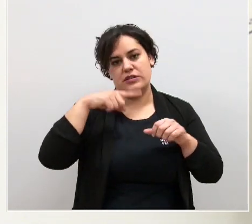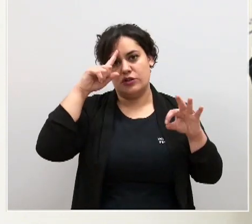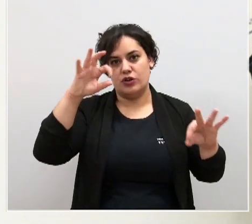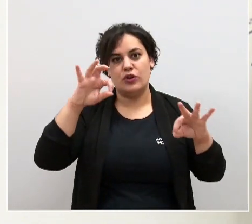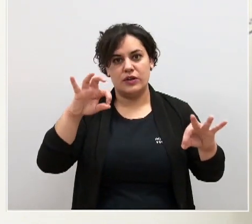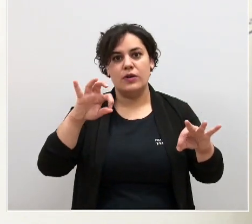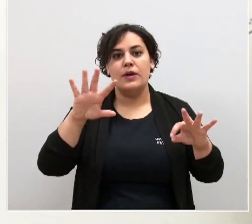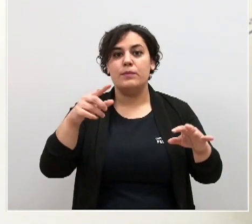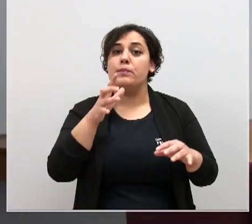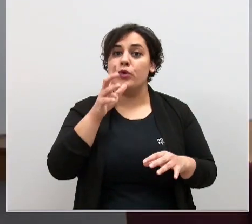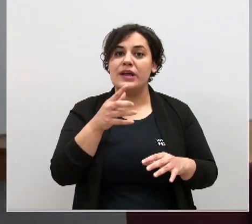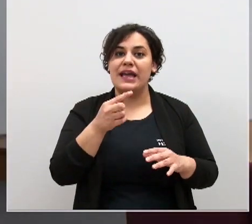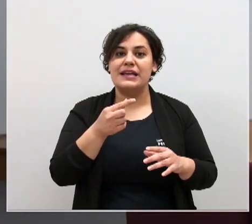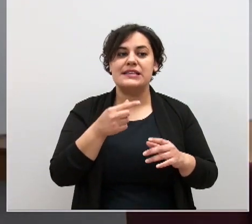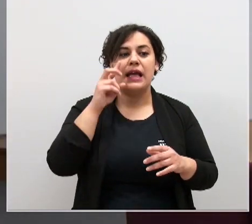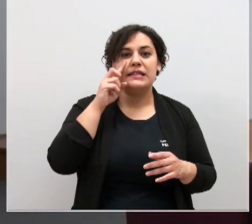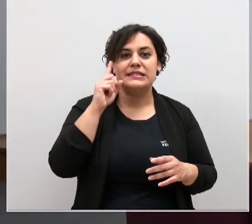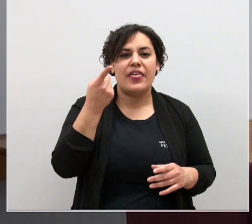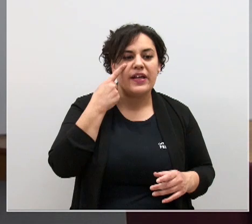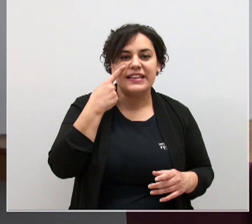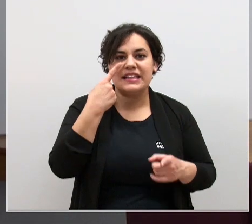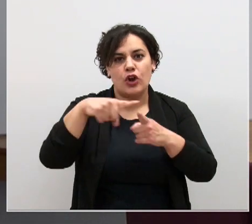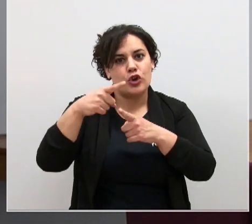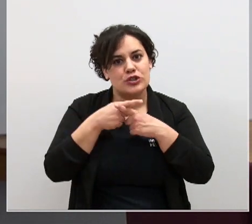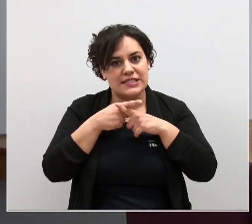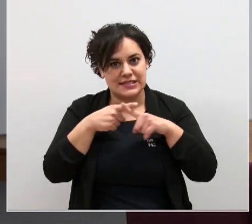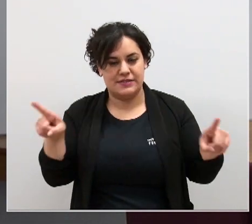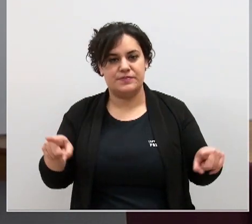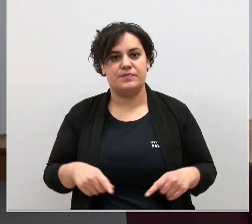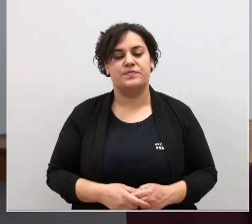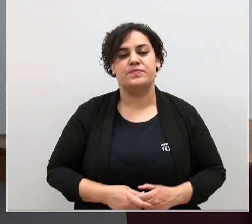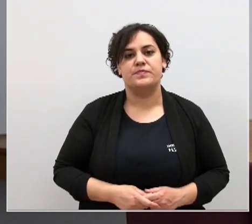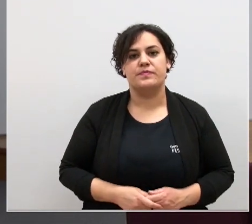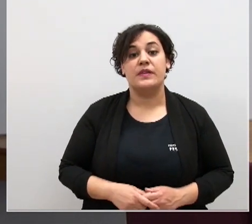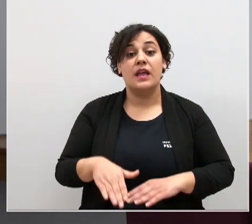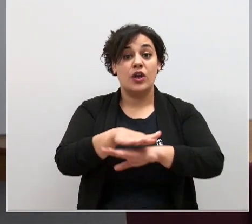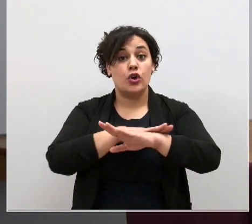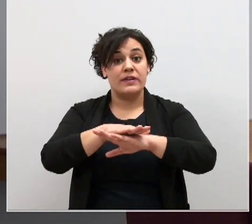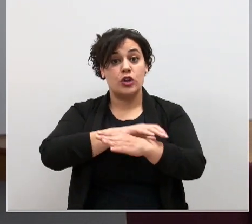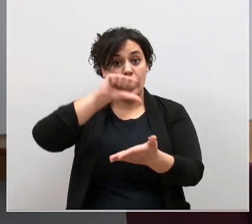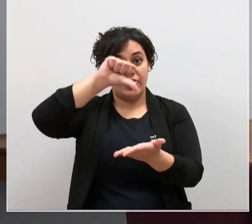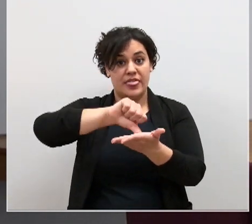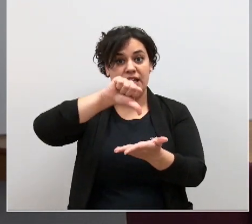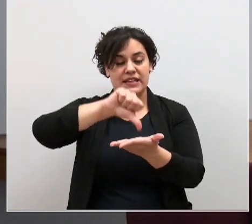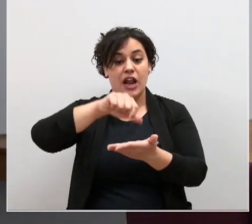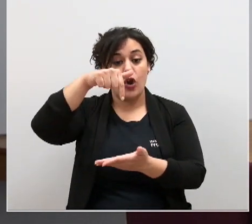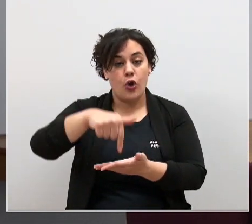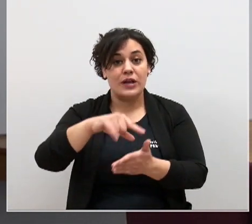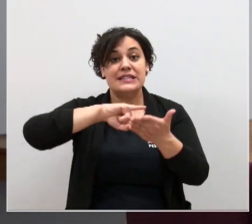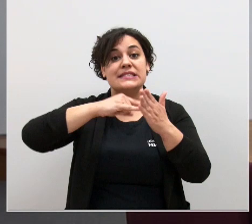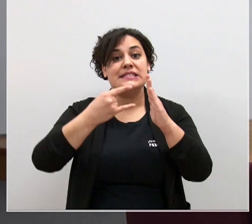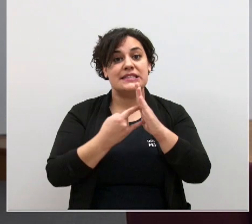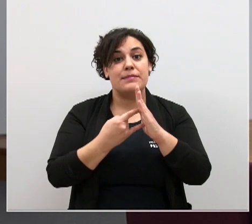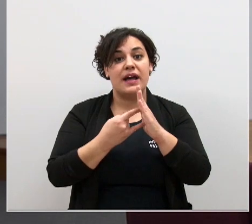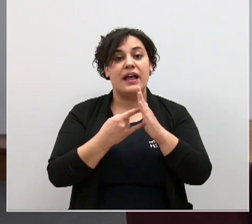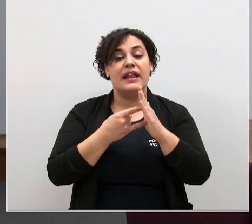cosas distintas. Pregunta de Murcia Plaza, Onda Regional y Radio Nacional de España. El Gobierno central ha cambiado hoy el sistema de